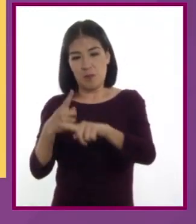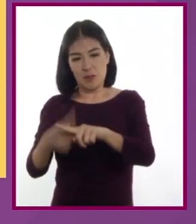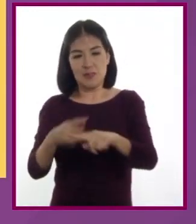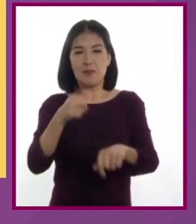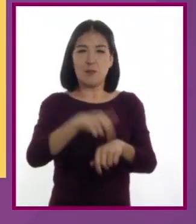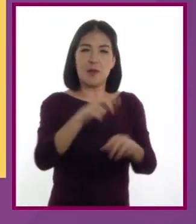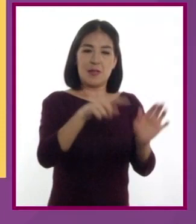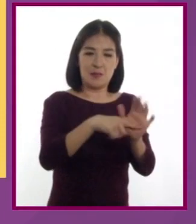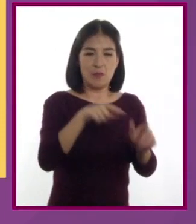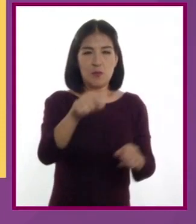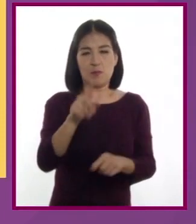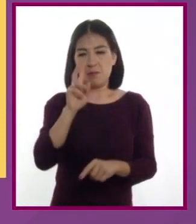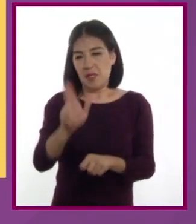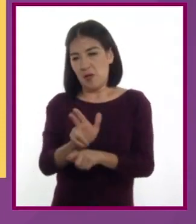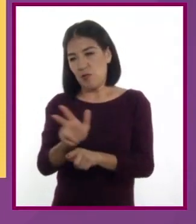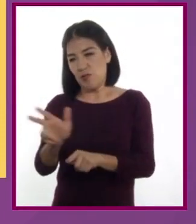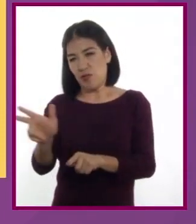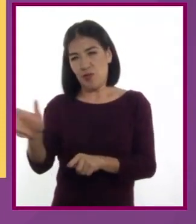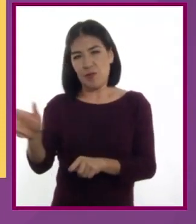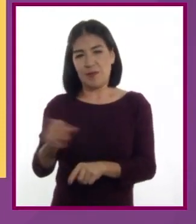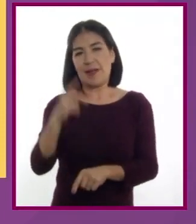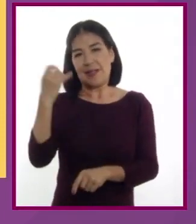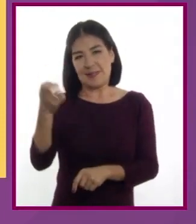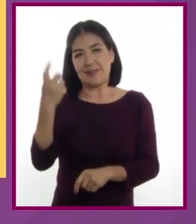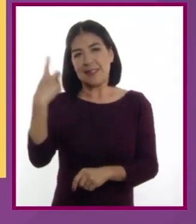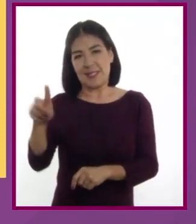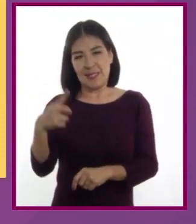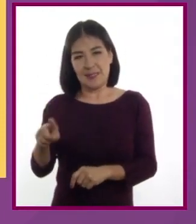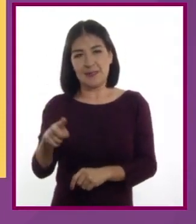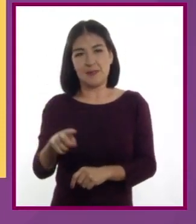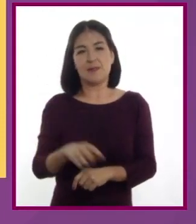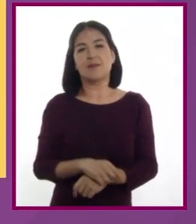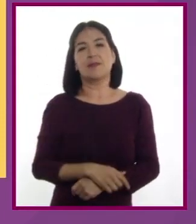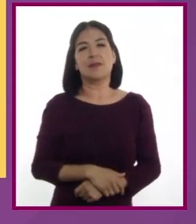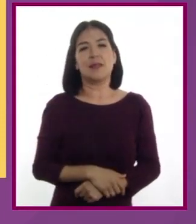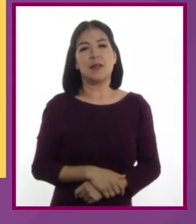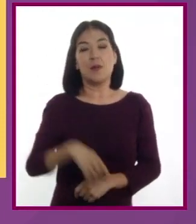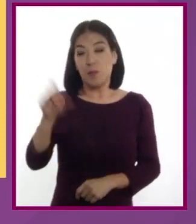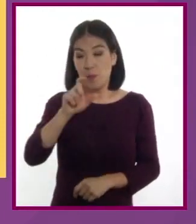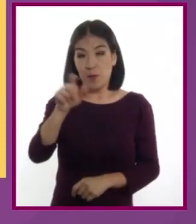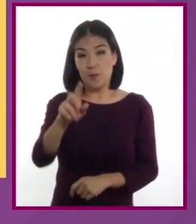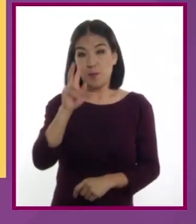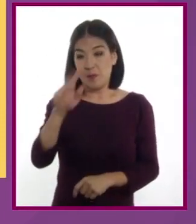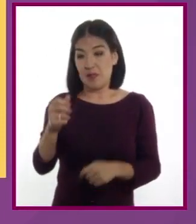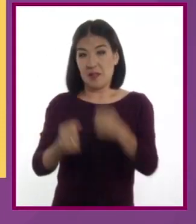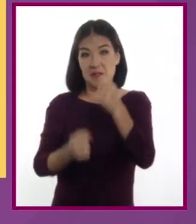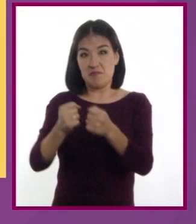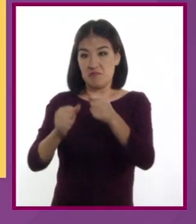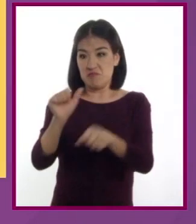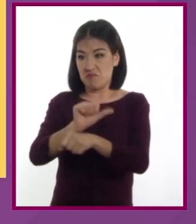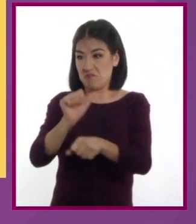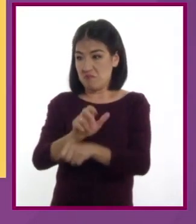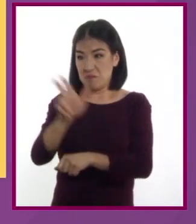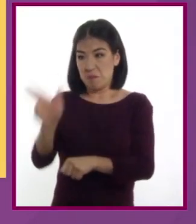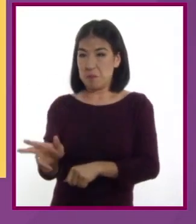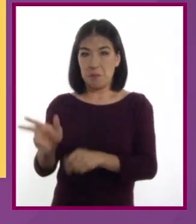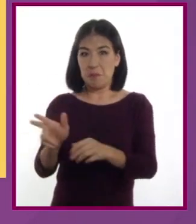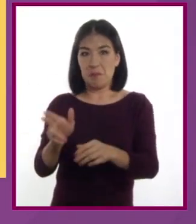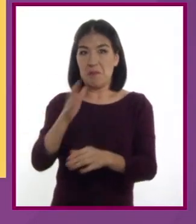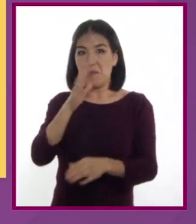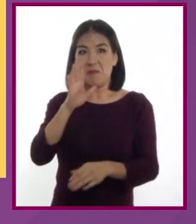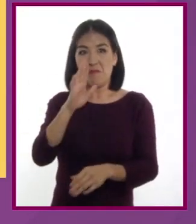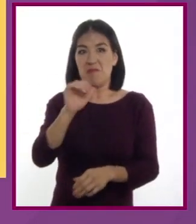de frente, es decir, avanza. Con este desplazamiento, cuando el móvil se detiene, queda ubicado sobre los